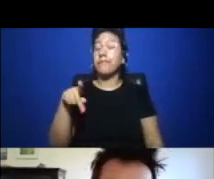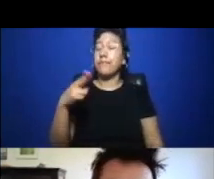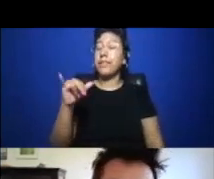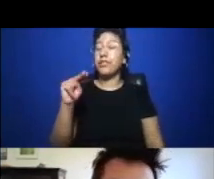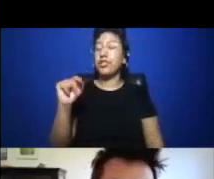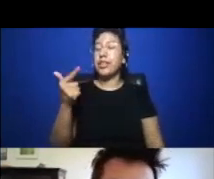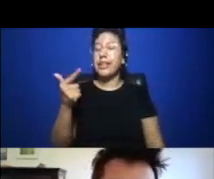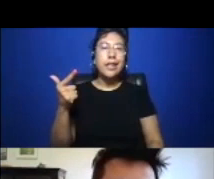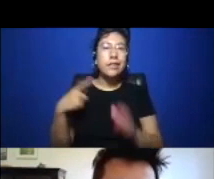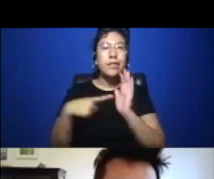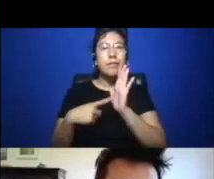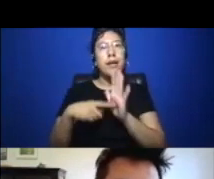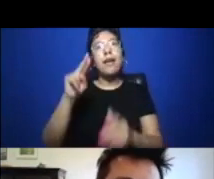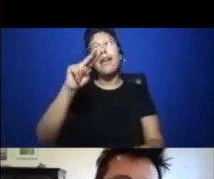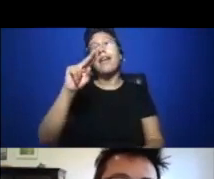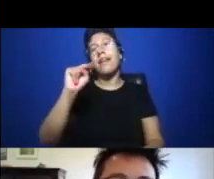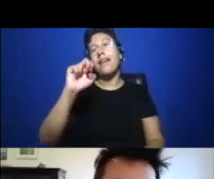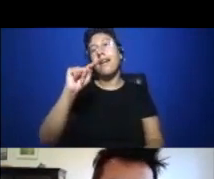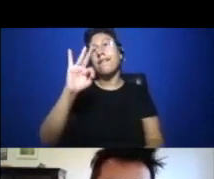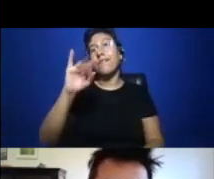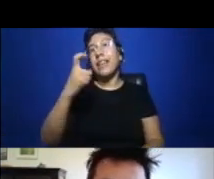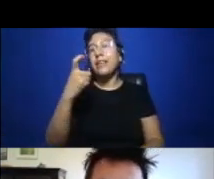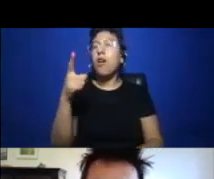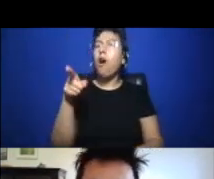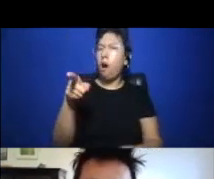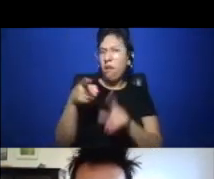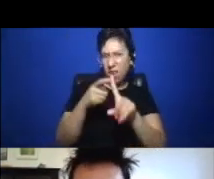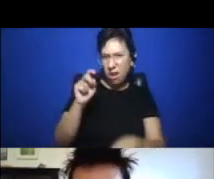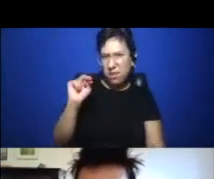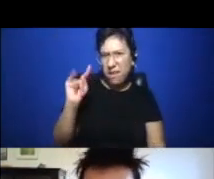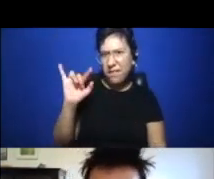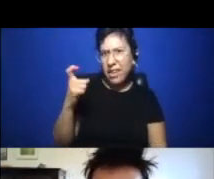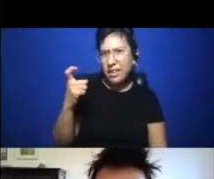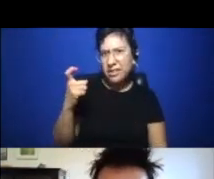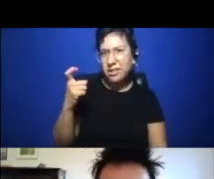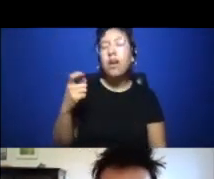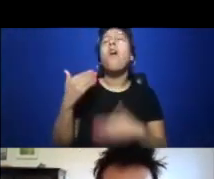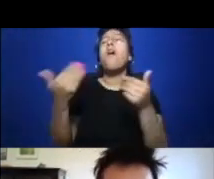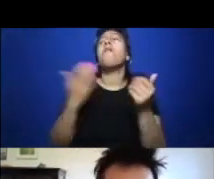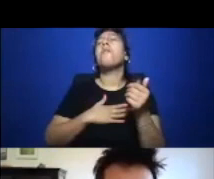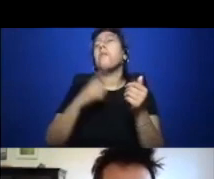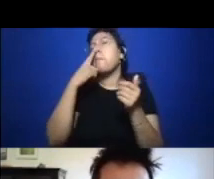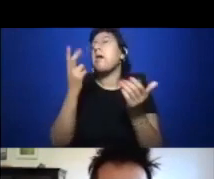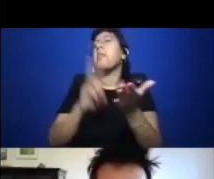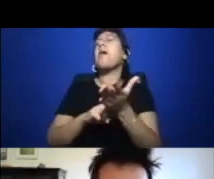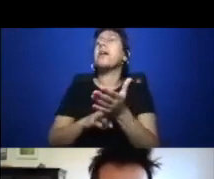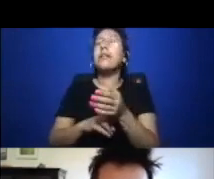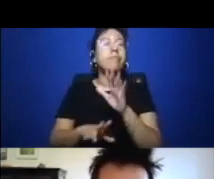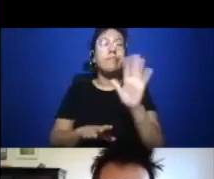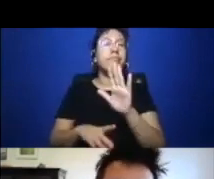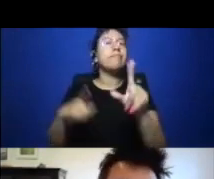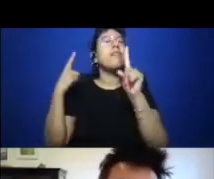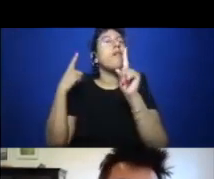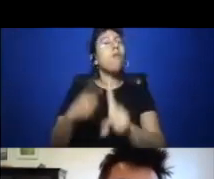un chantaje de phishing como de Netflix, que parece que viene de Netflix pidiéndole información y la